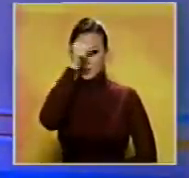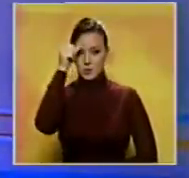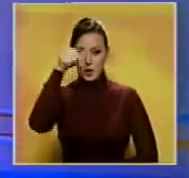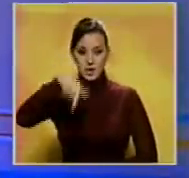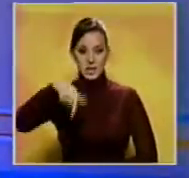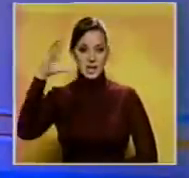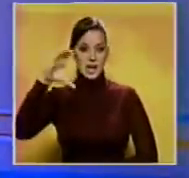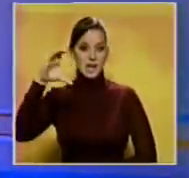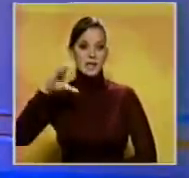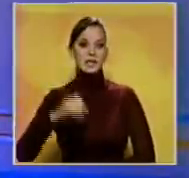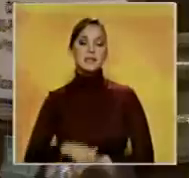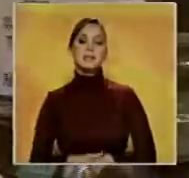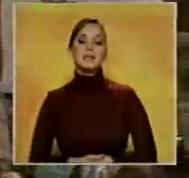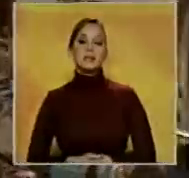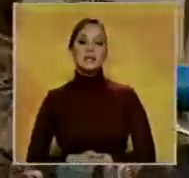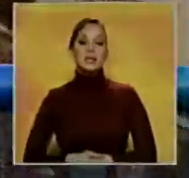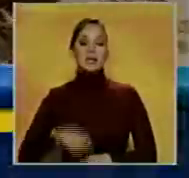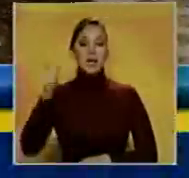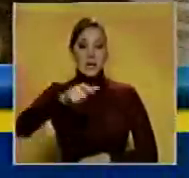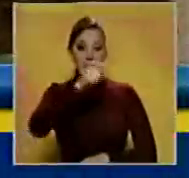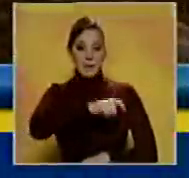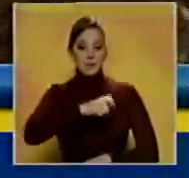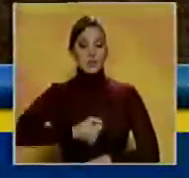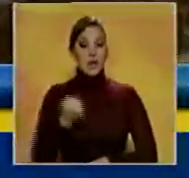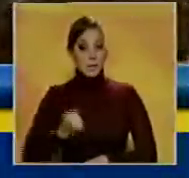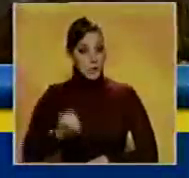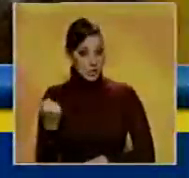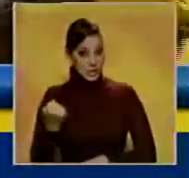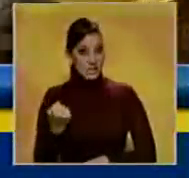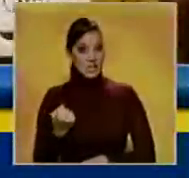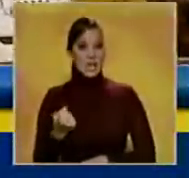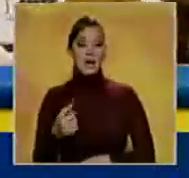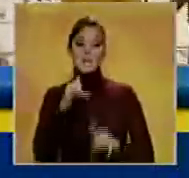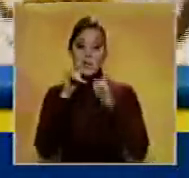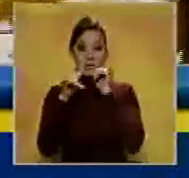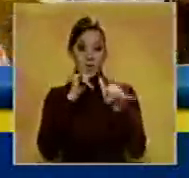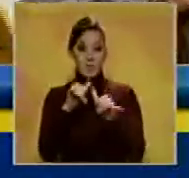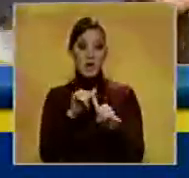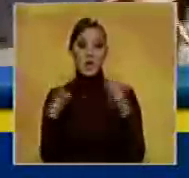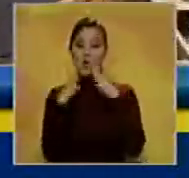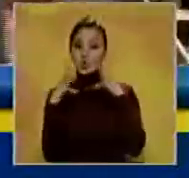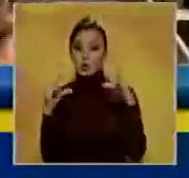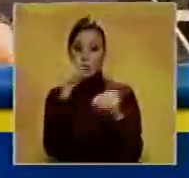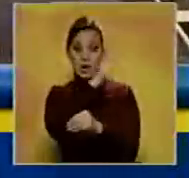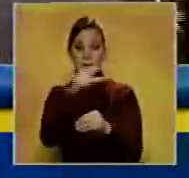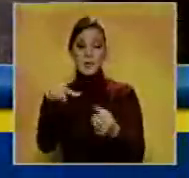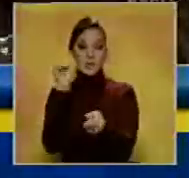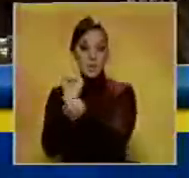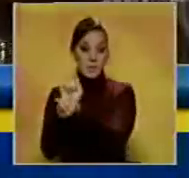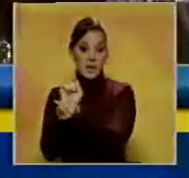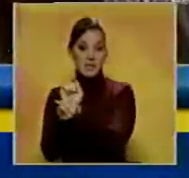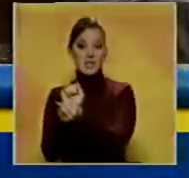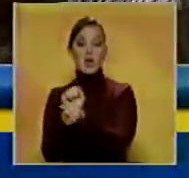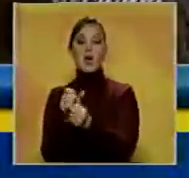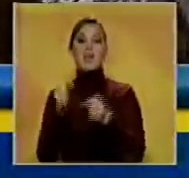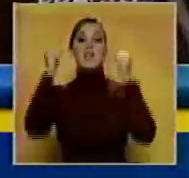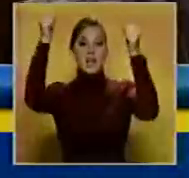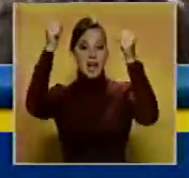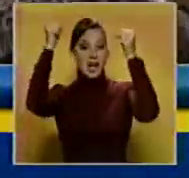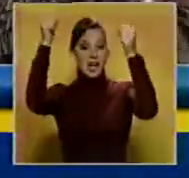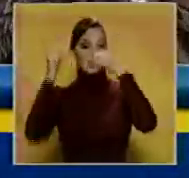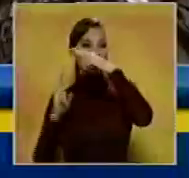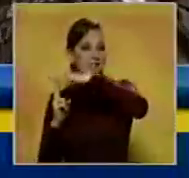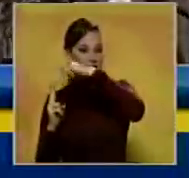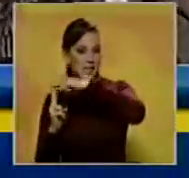aquí en la ciudad capital efectivos de la Policía Nacional bolivariana dieron a conocer que todos los detenidos forman parte de la barra de aficionados de